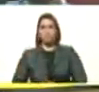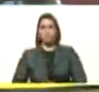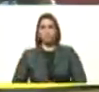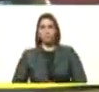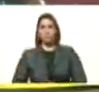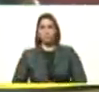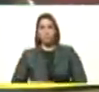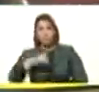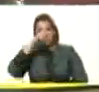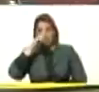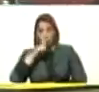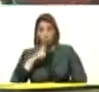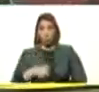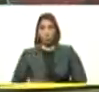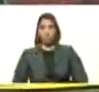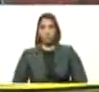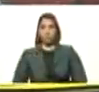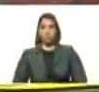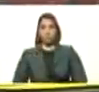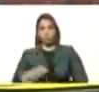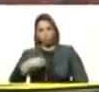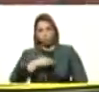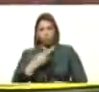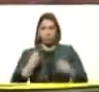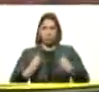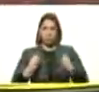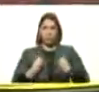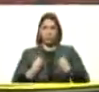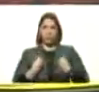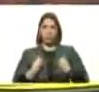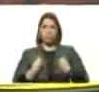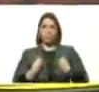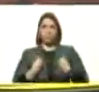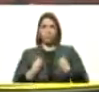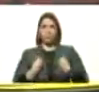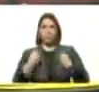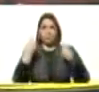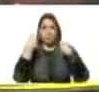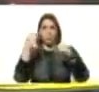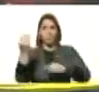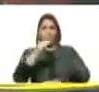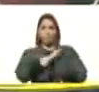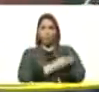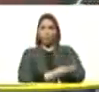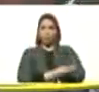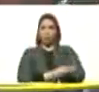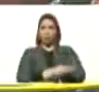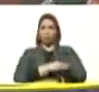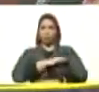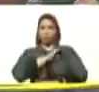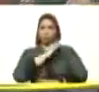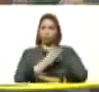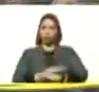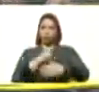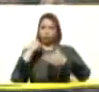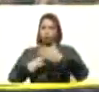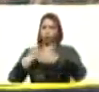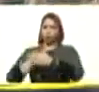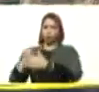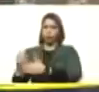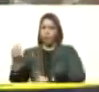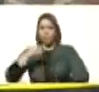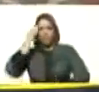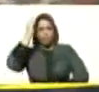En estos años que hemos vivido la etapa más dura de combate, es donde más